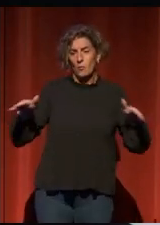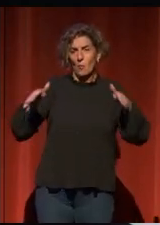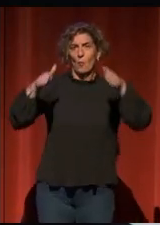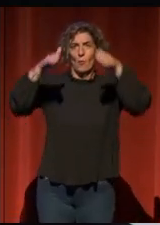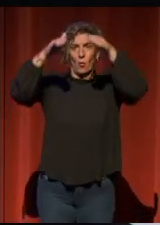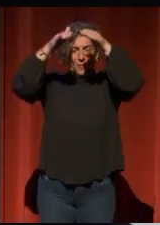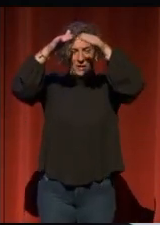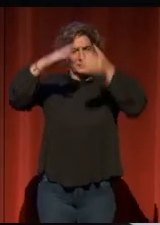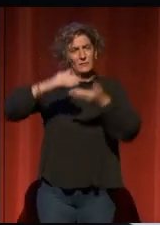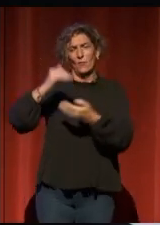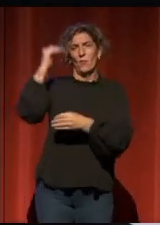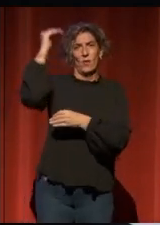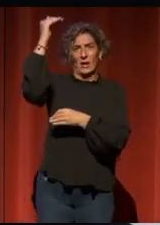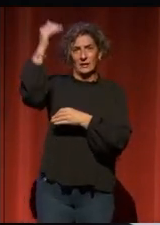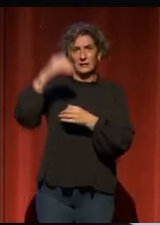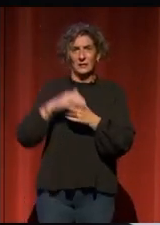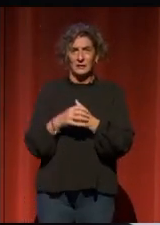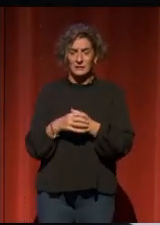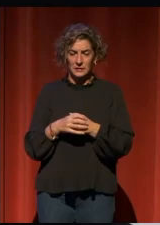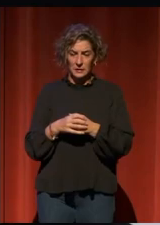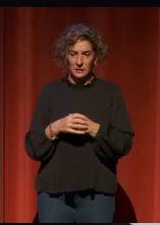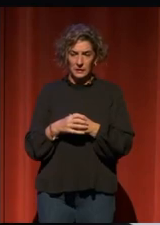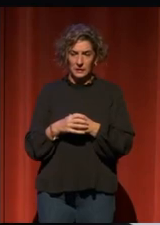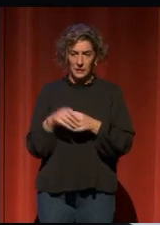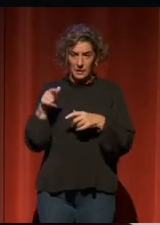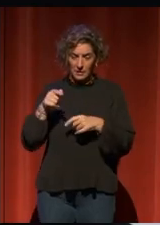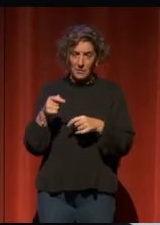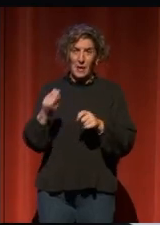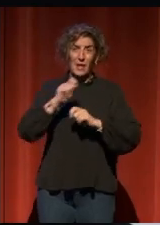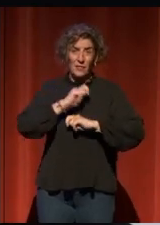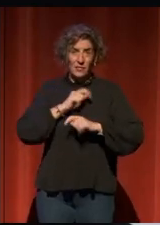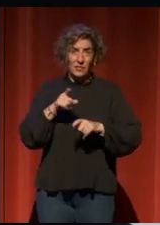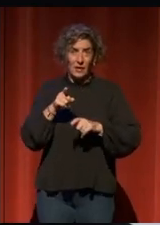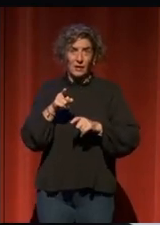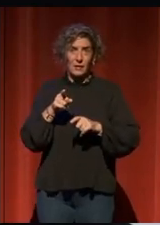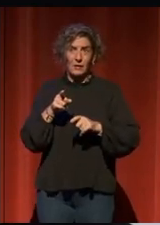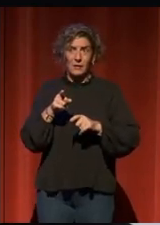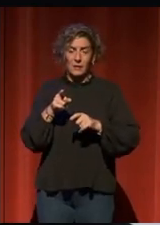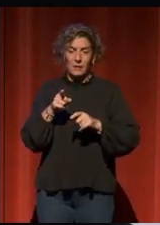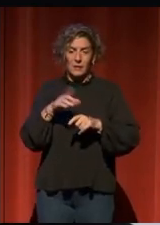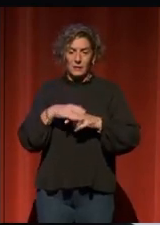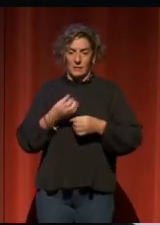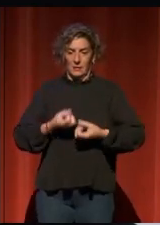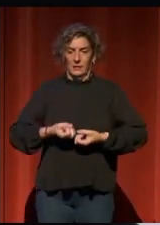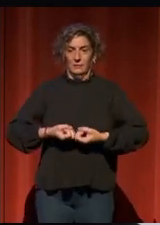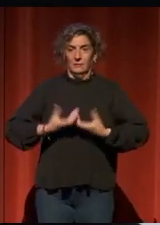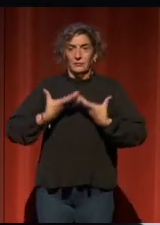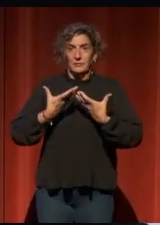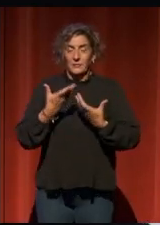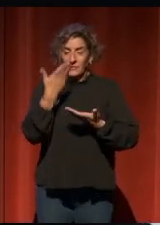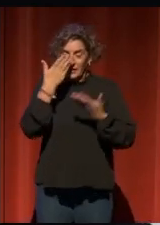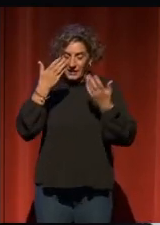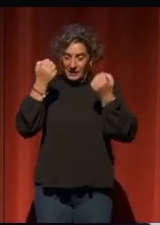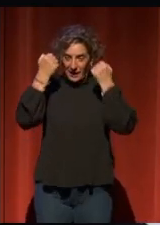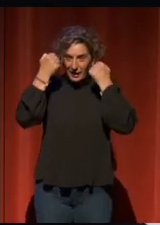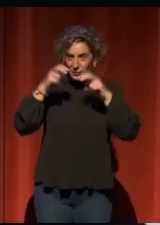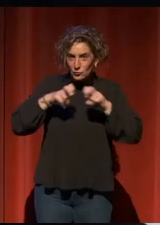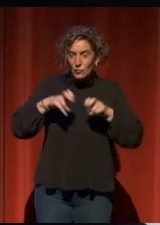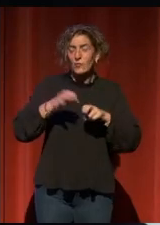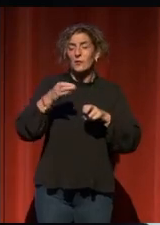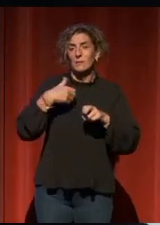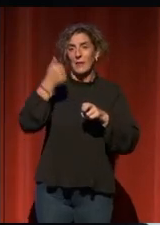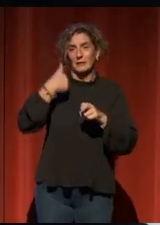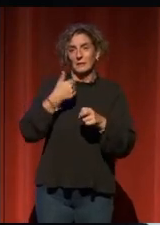naves, ayudó sin duda a esa revelación del estudio y a familiarizarme con un